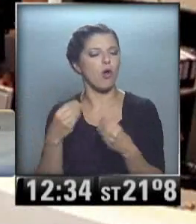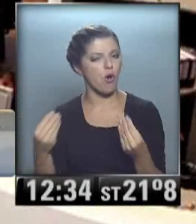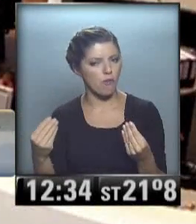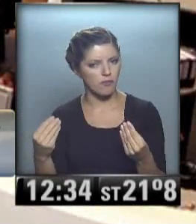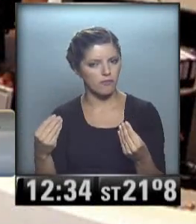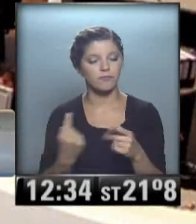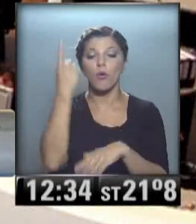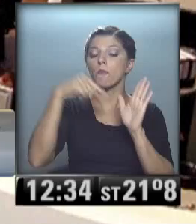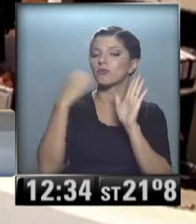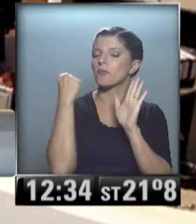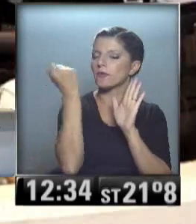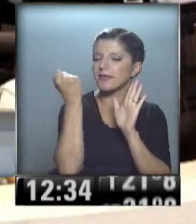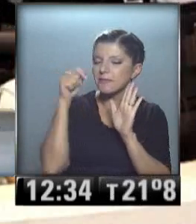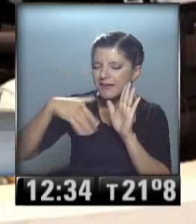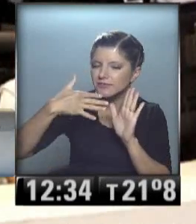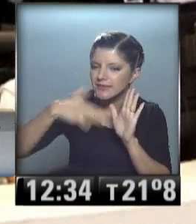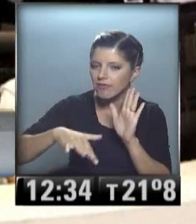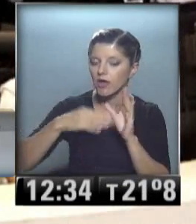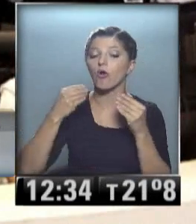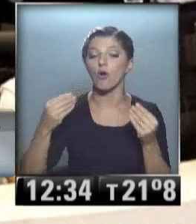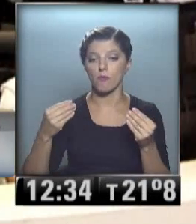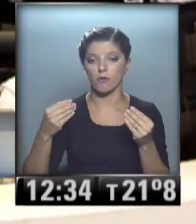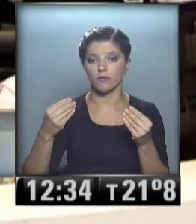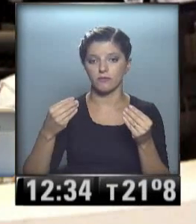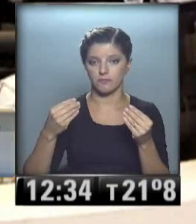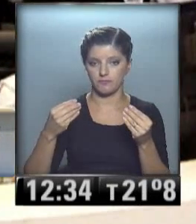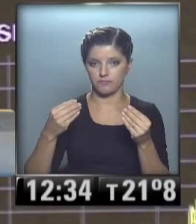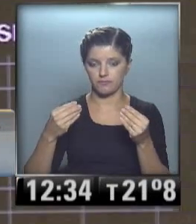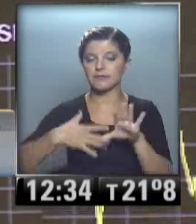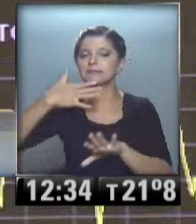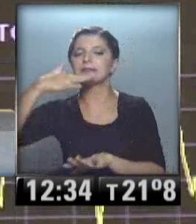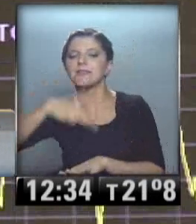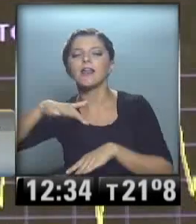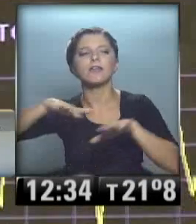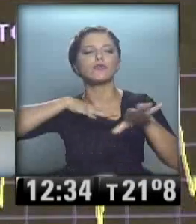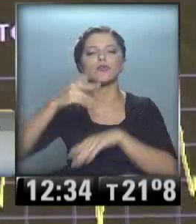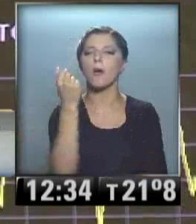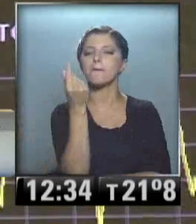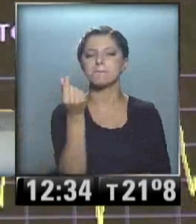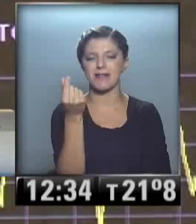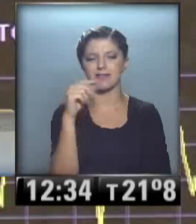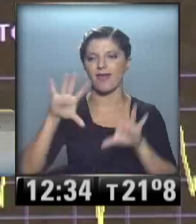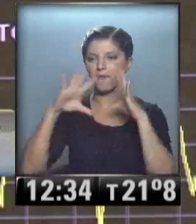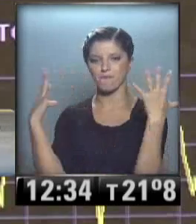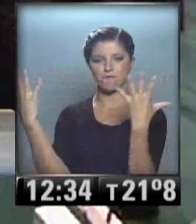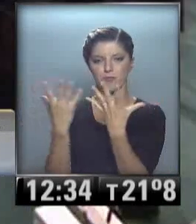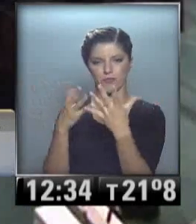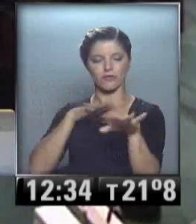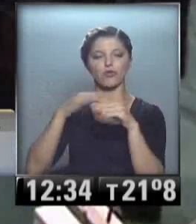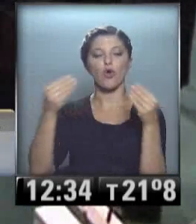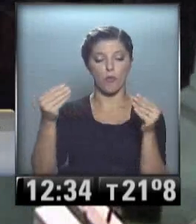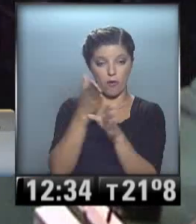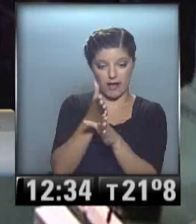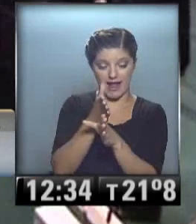Una de las claves para encontrar la respuesta está en entender qué sucedió con el capital financiero mundial entre el momento